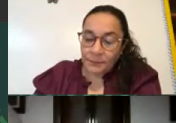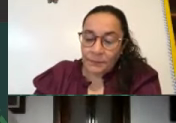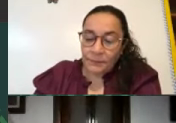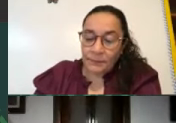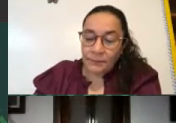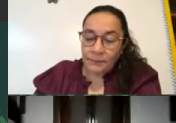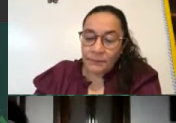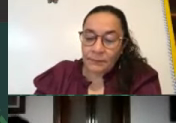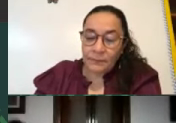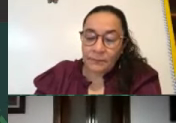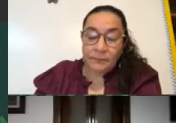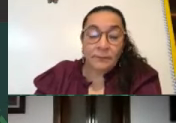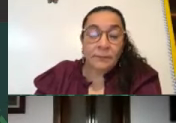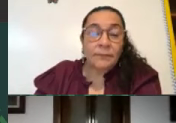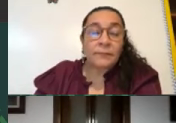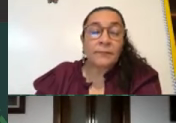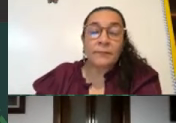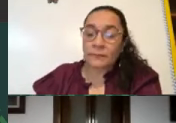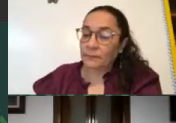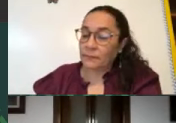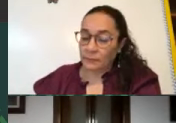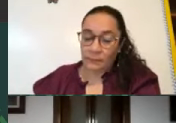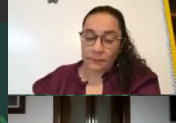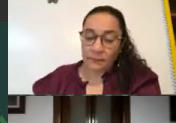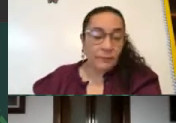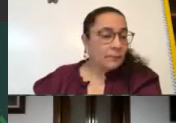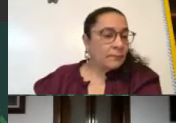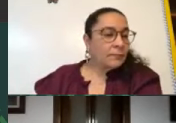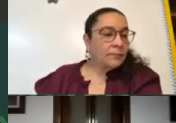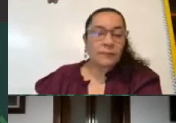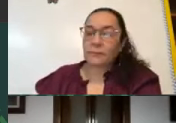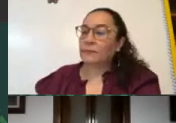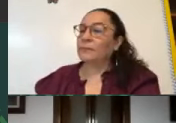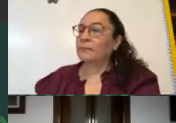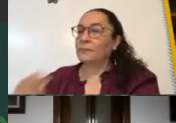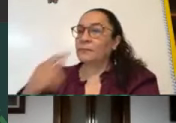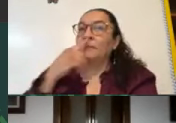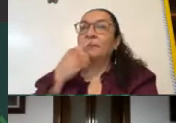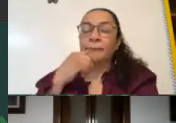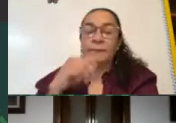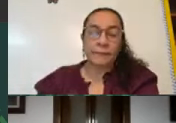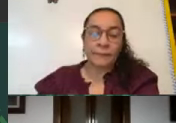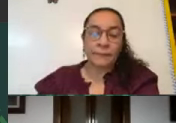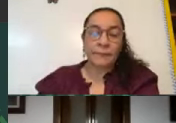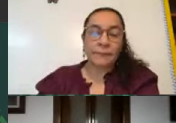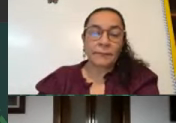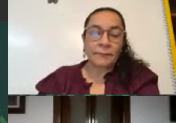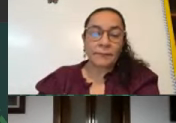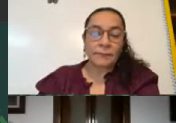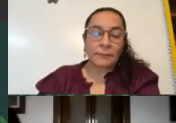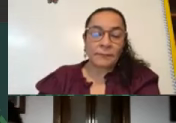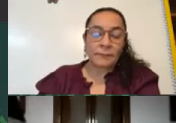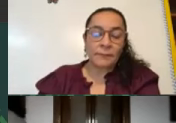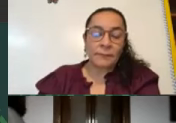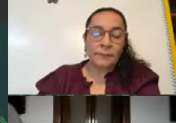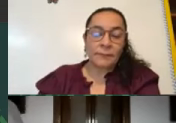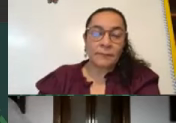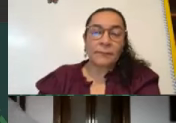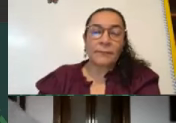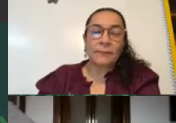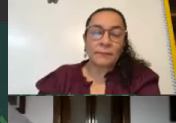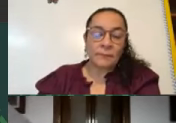necesarios para hacer frente a la pandemia. Además, desde luego, de los servicios públicos, la infraestructura y la operación del gobierno